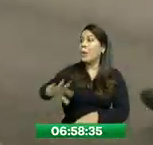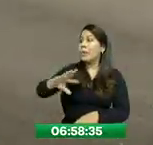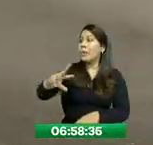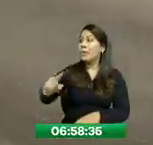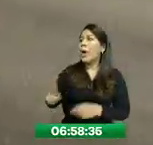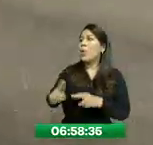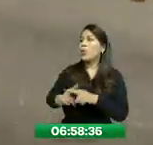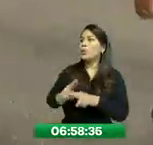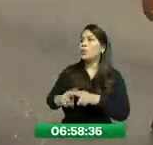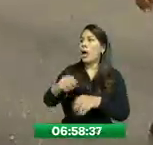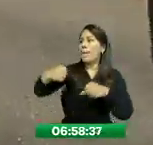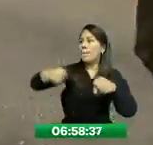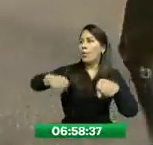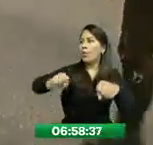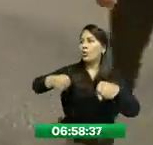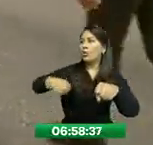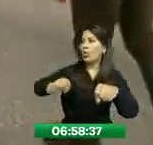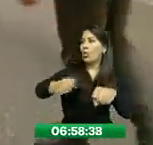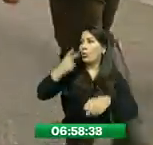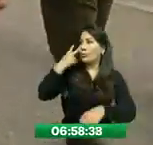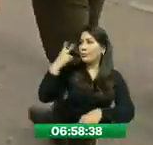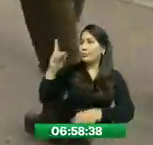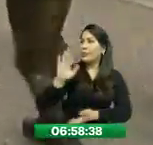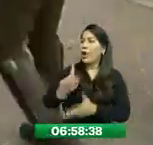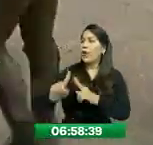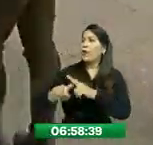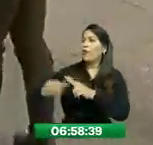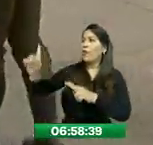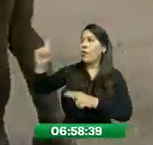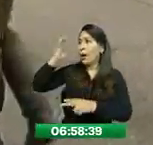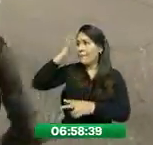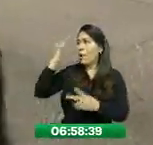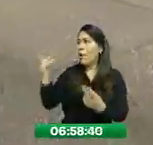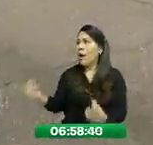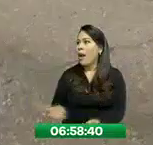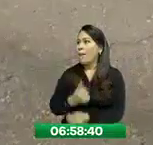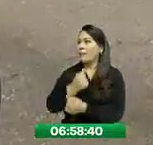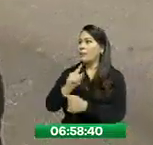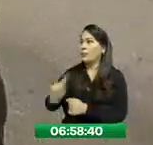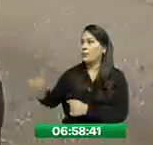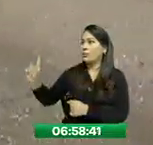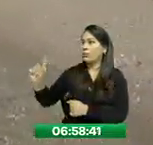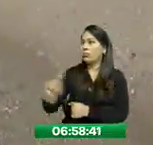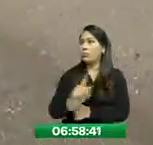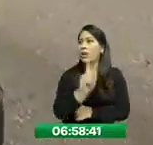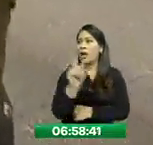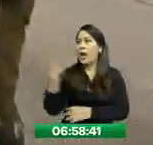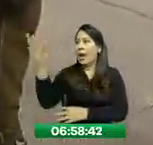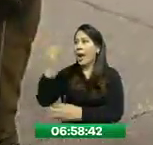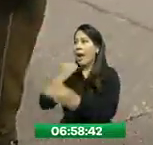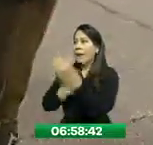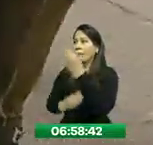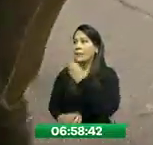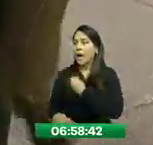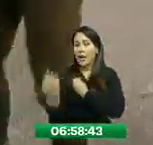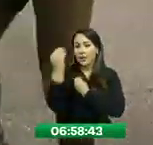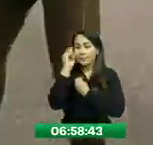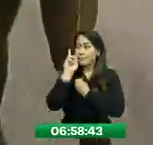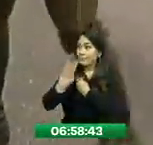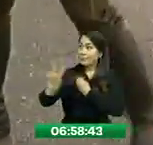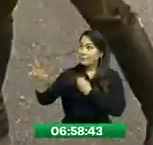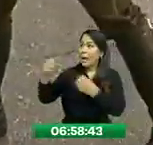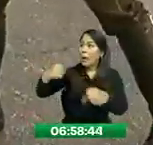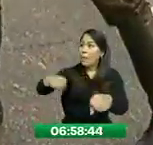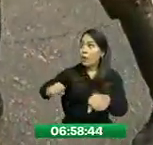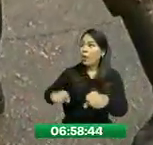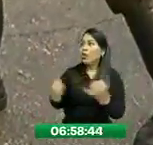más utilizan los delincuentes para escapar luego de cometer las fechorías, también es uno de los